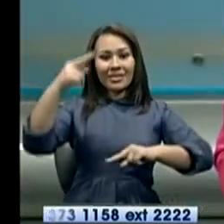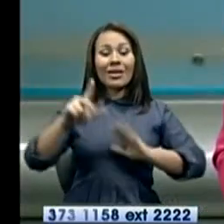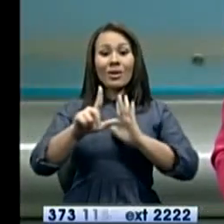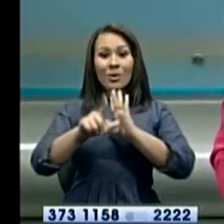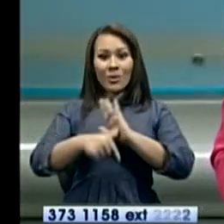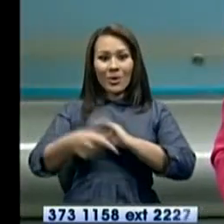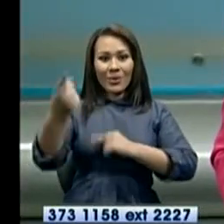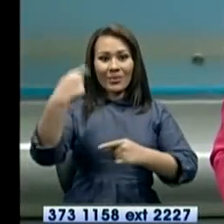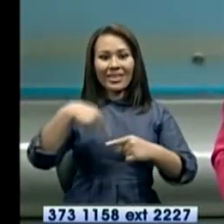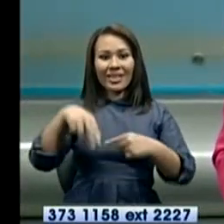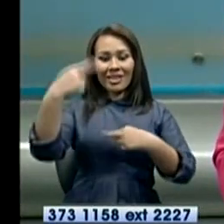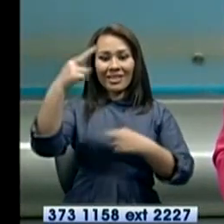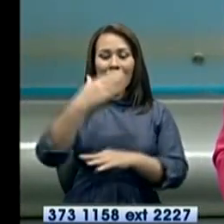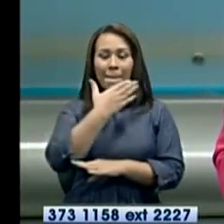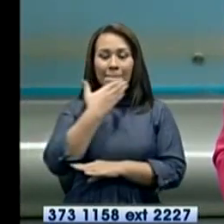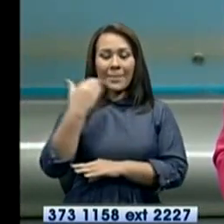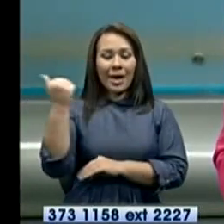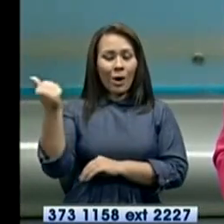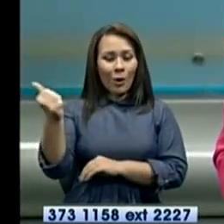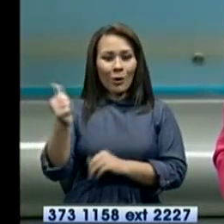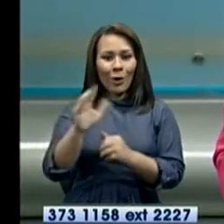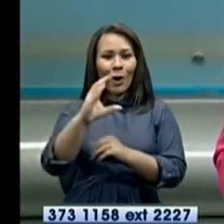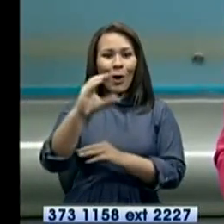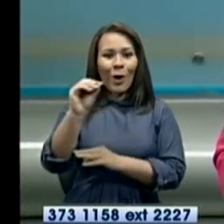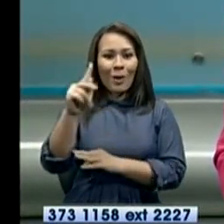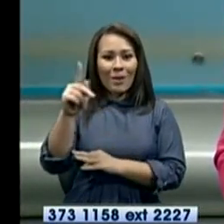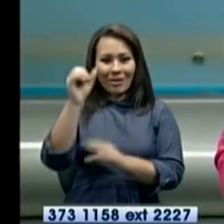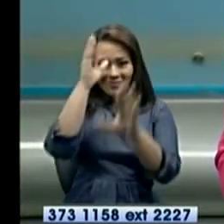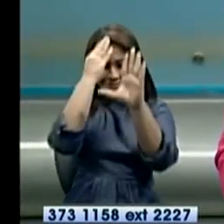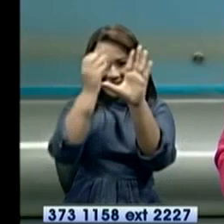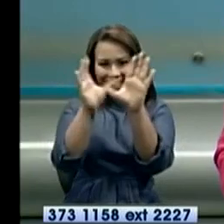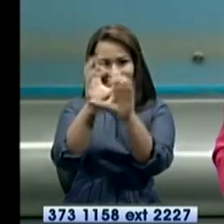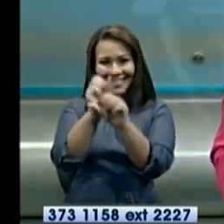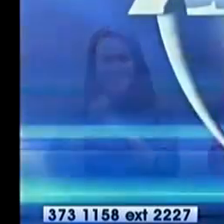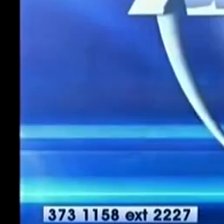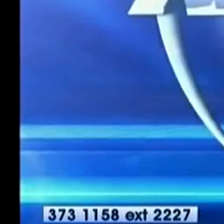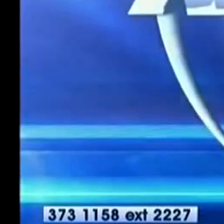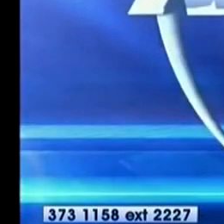que sigue, el mejor programa deportivo del país. Copa, buenas noches.